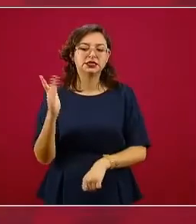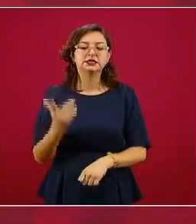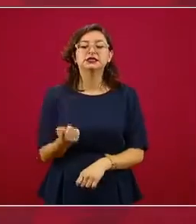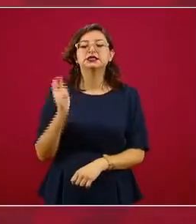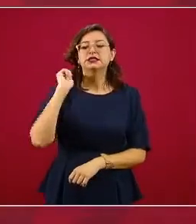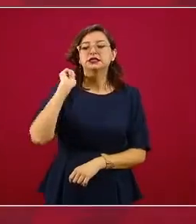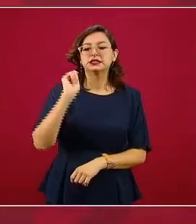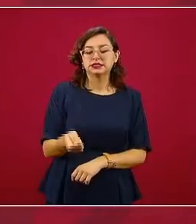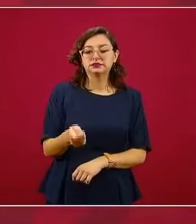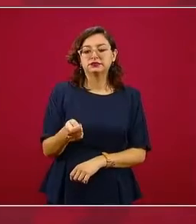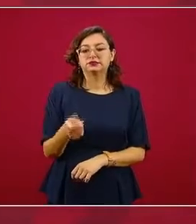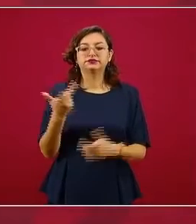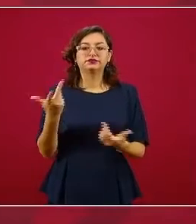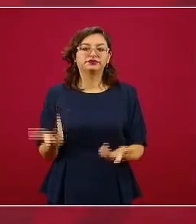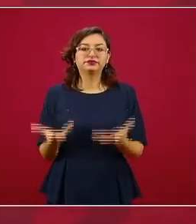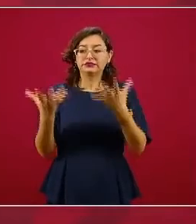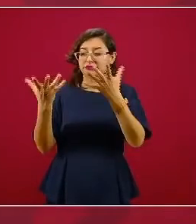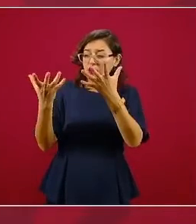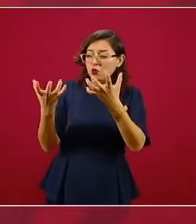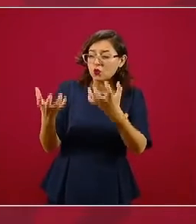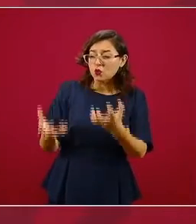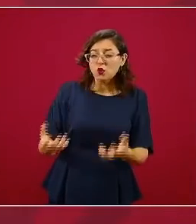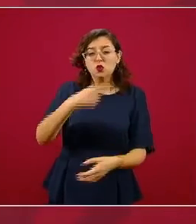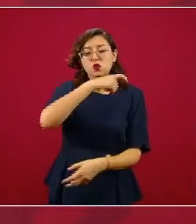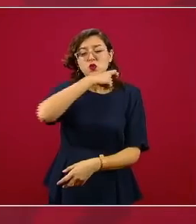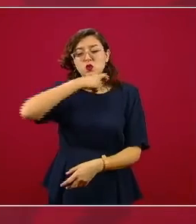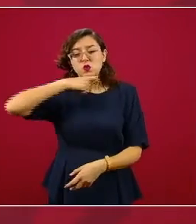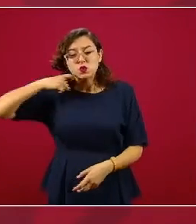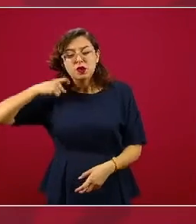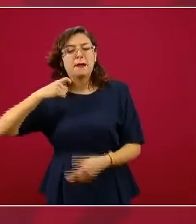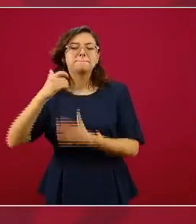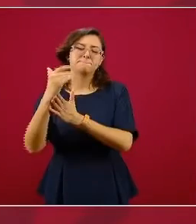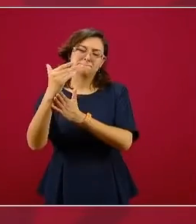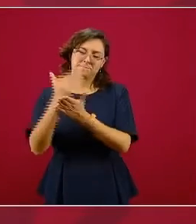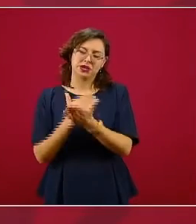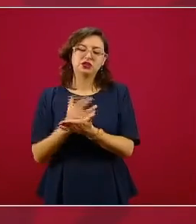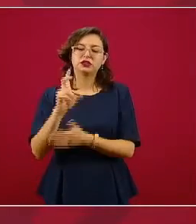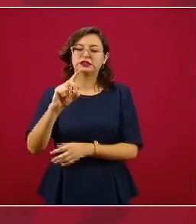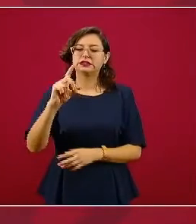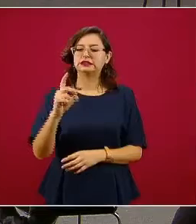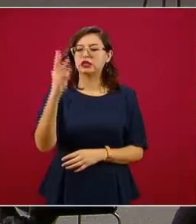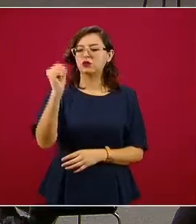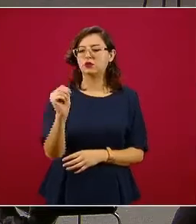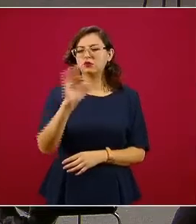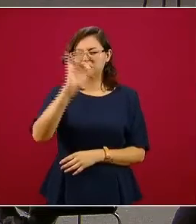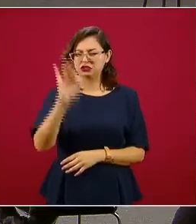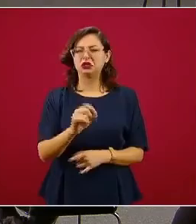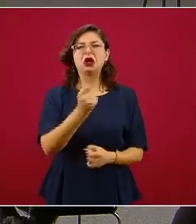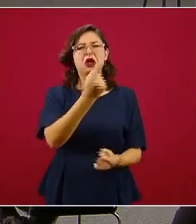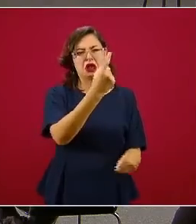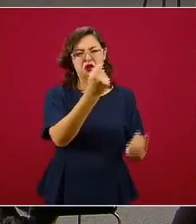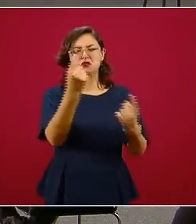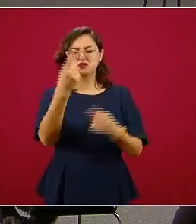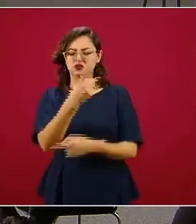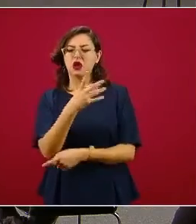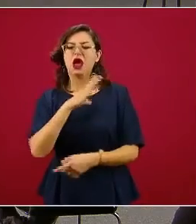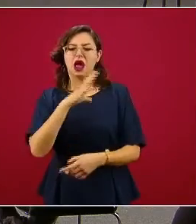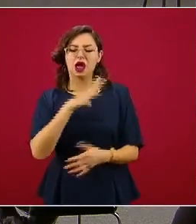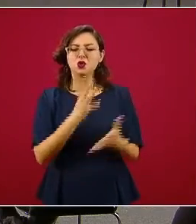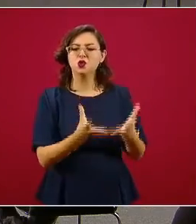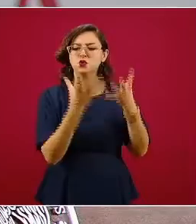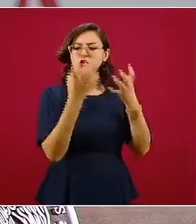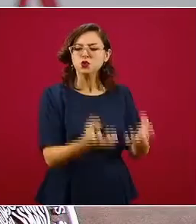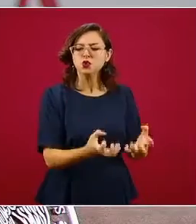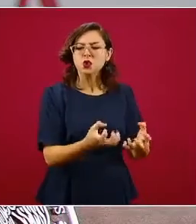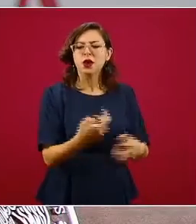tenemos menores condiciones de sequía, cerca del 39% de nuestro país tiene alguna condición de sequía y si hacemos el mismo corte al